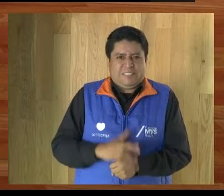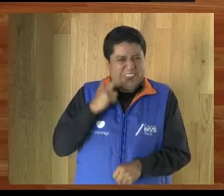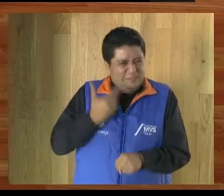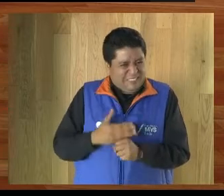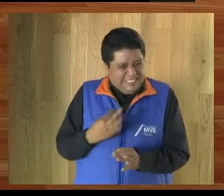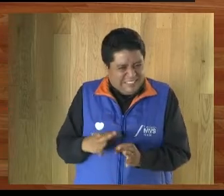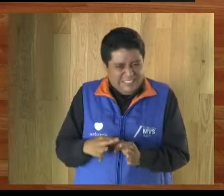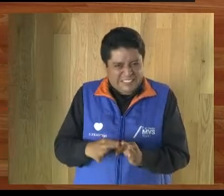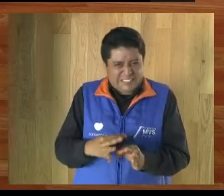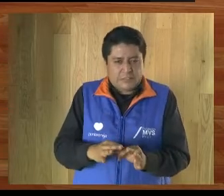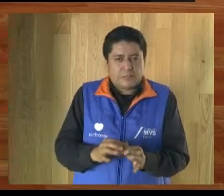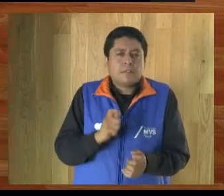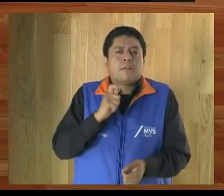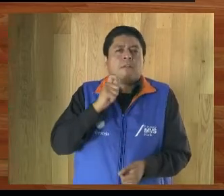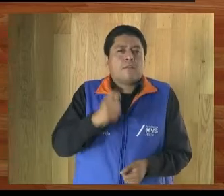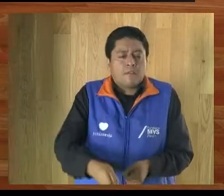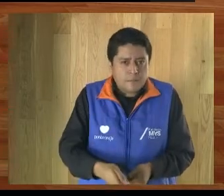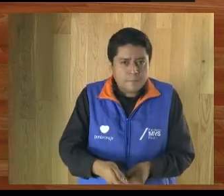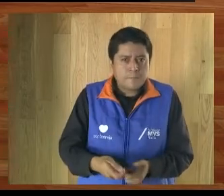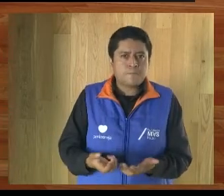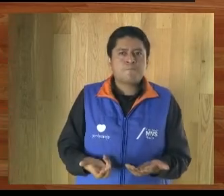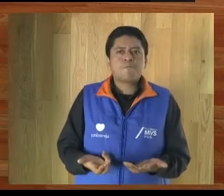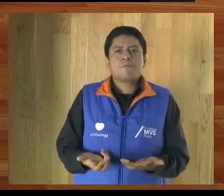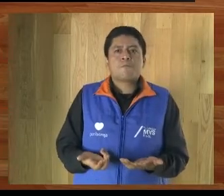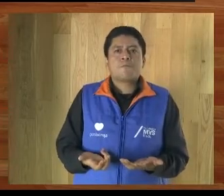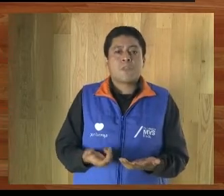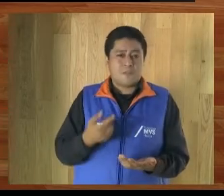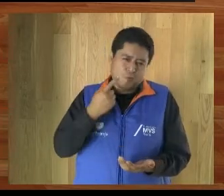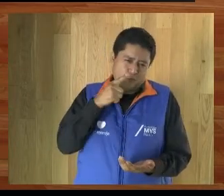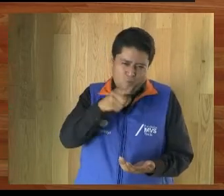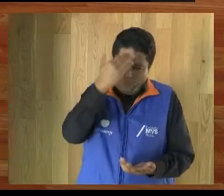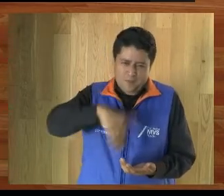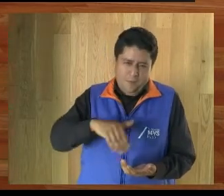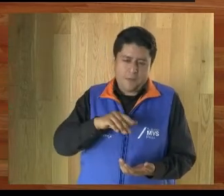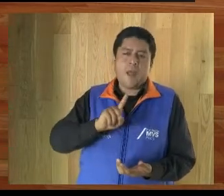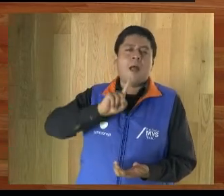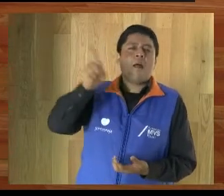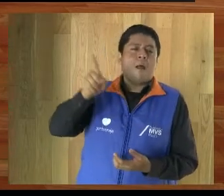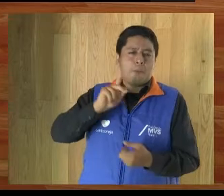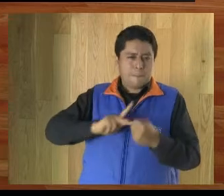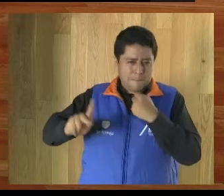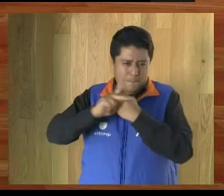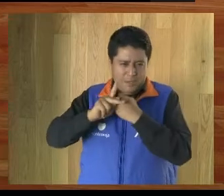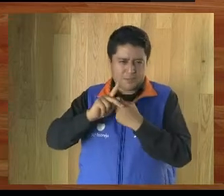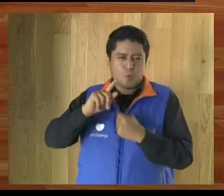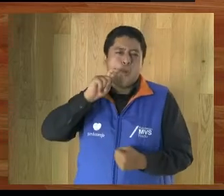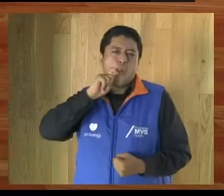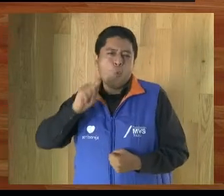habiendo últimamente con la invasión de Ucrania por Rusia, ¿no? Hemos visto movimiento de